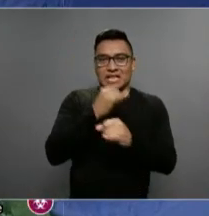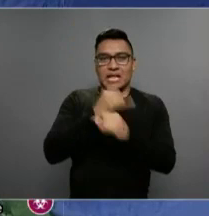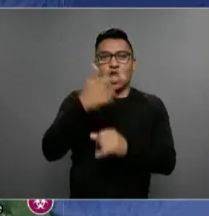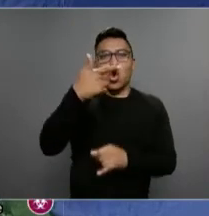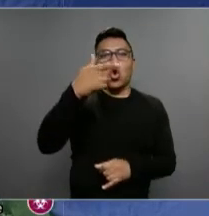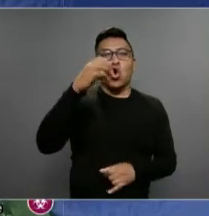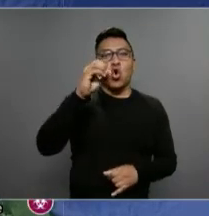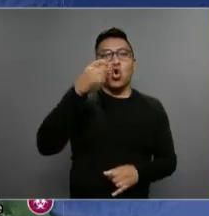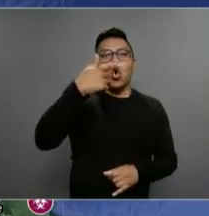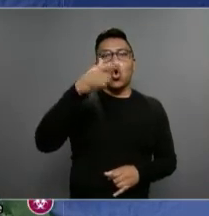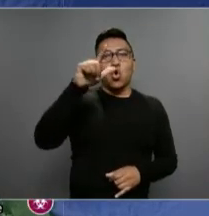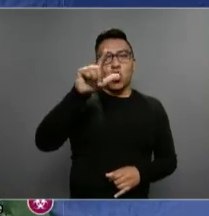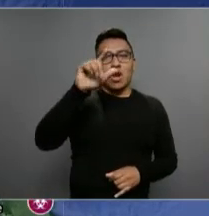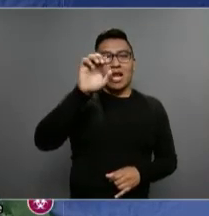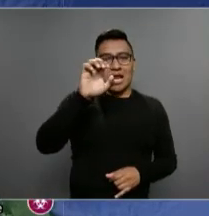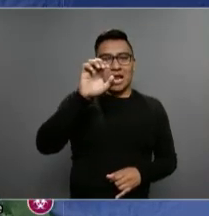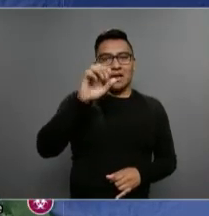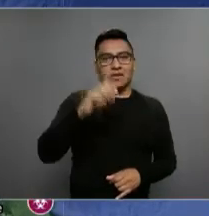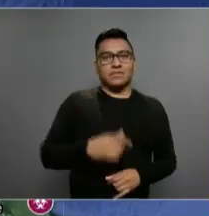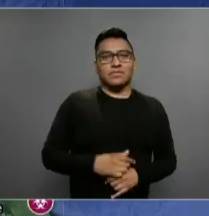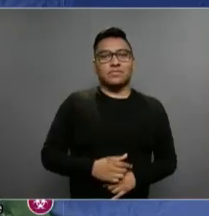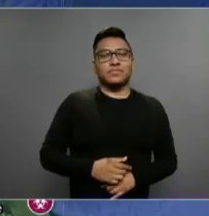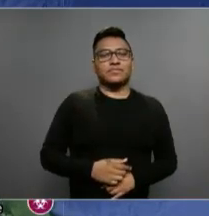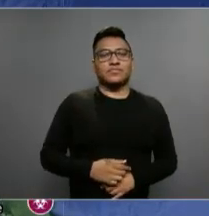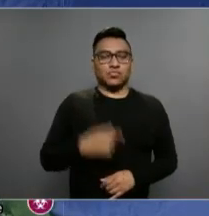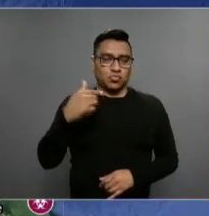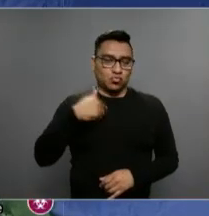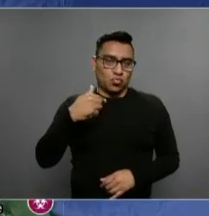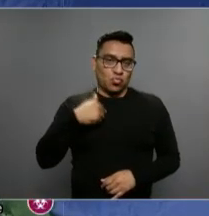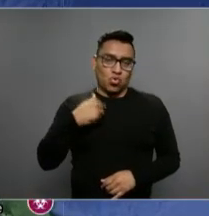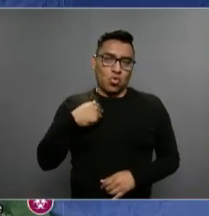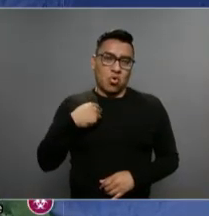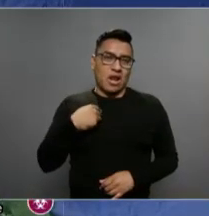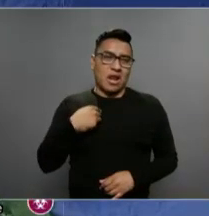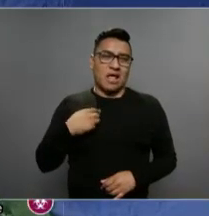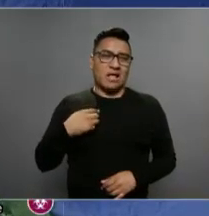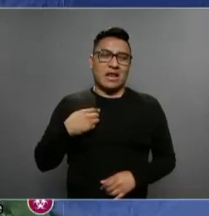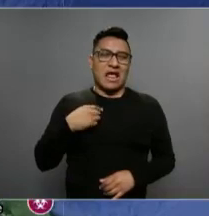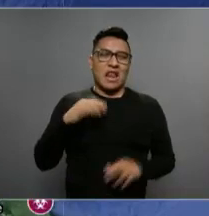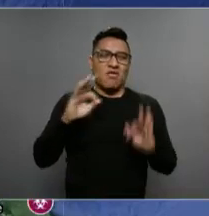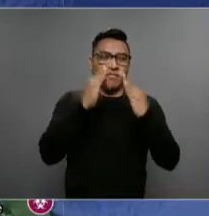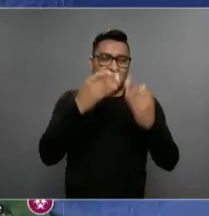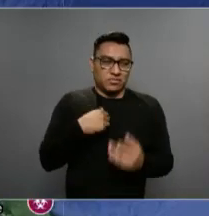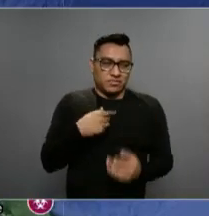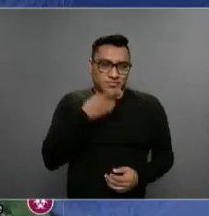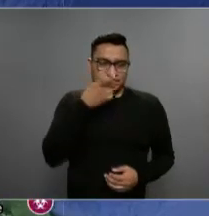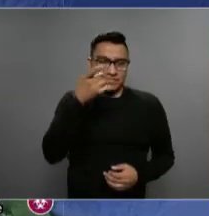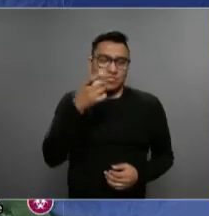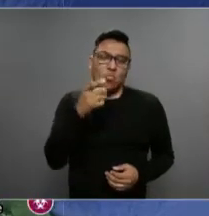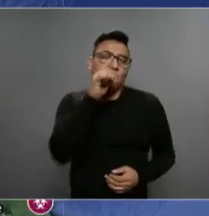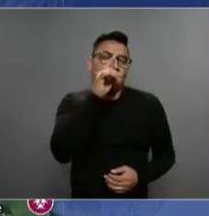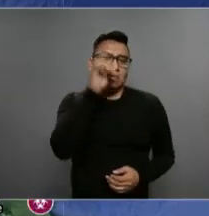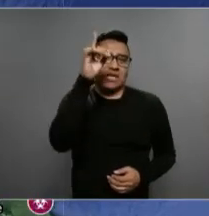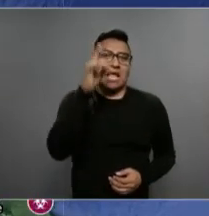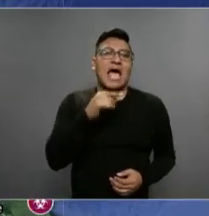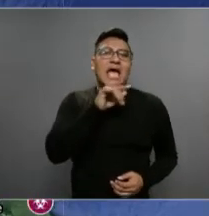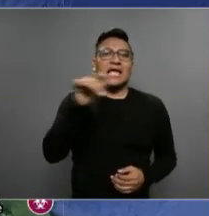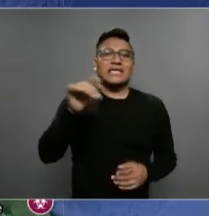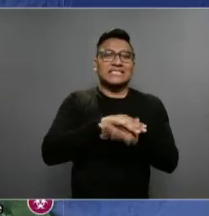Google. Le voy a decir la única manera que yo tengo para decírselo, pues que es ingrese a la portada